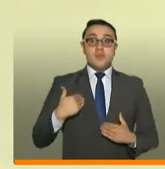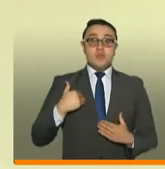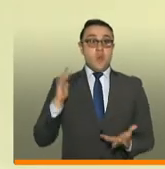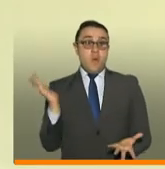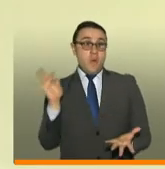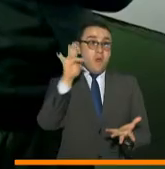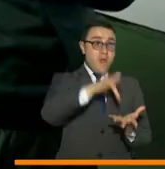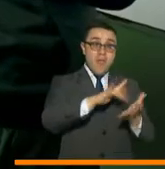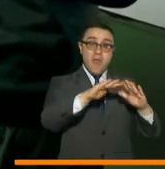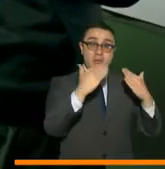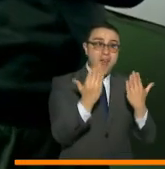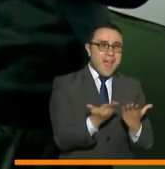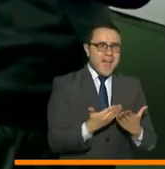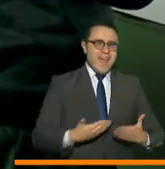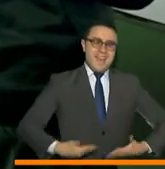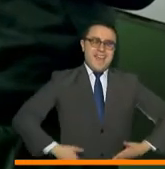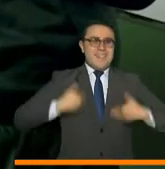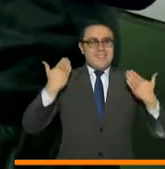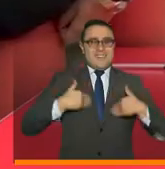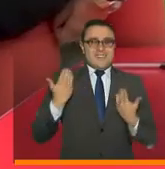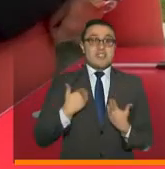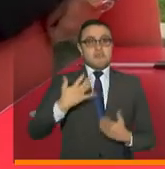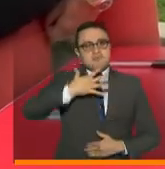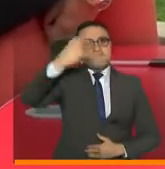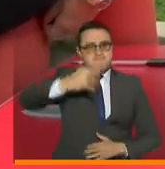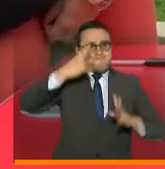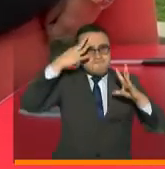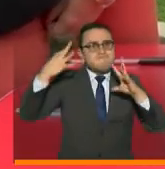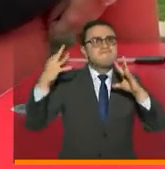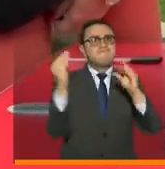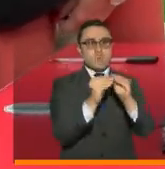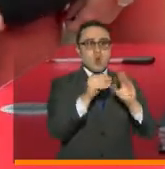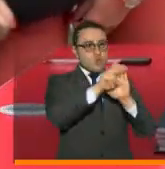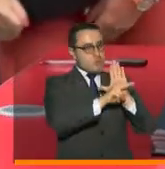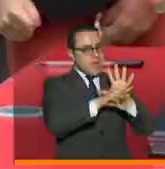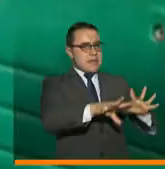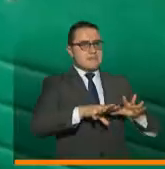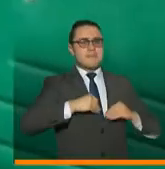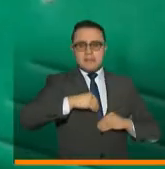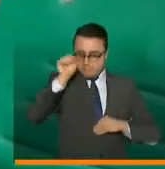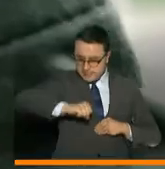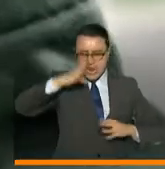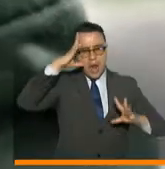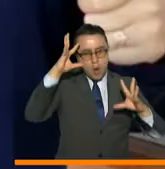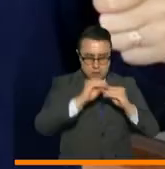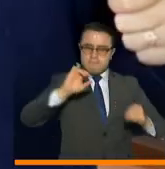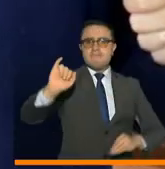muchísimo volver aquí. O sea, estoy muy, muy de acuerdo con la alternancia, sí estoy muy de acuerdo.